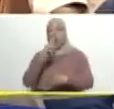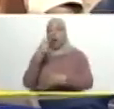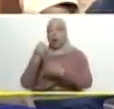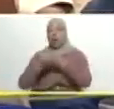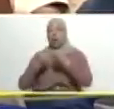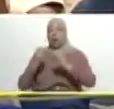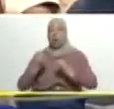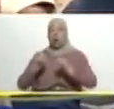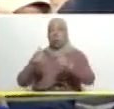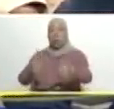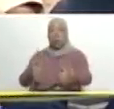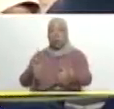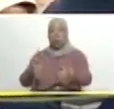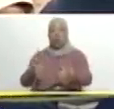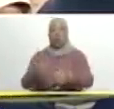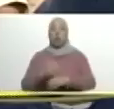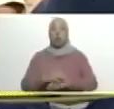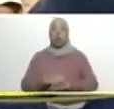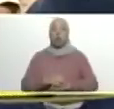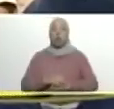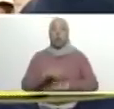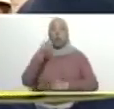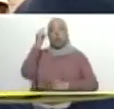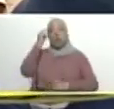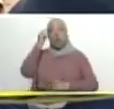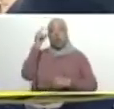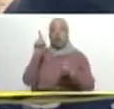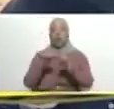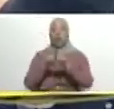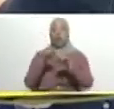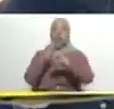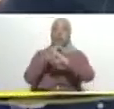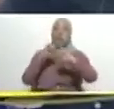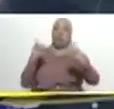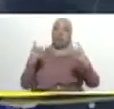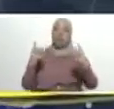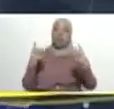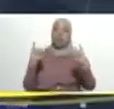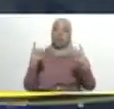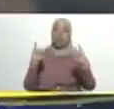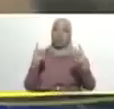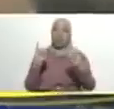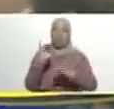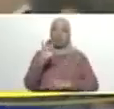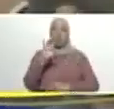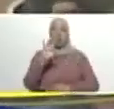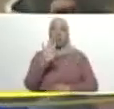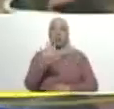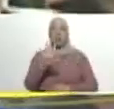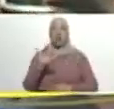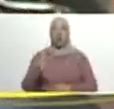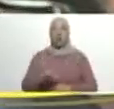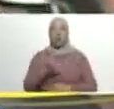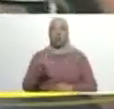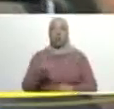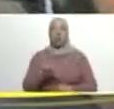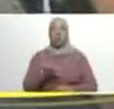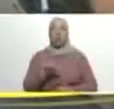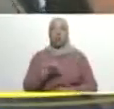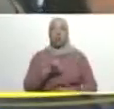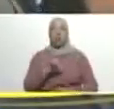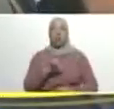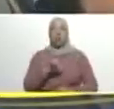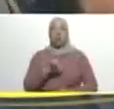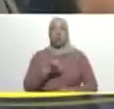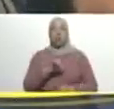irónicamente el día antes en que usted celebró su Día de Independencia, el 5 de julio, nosotros